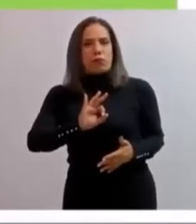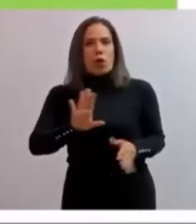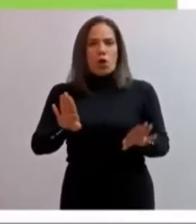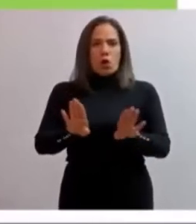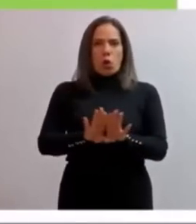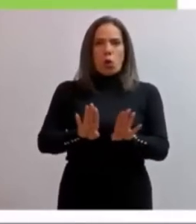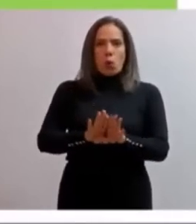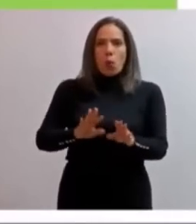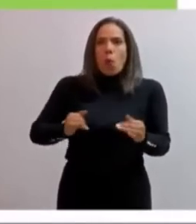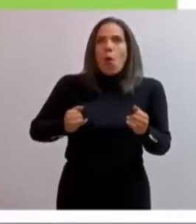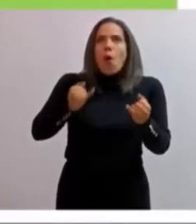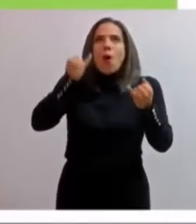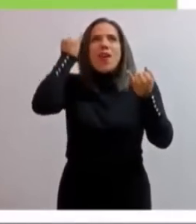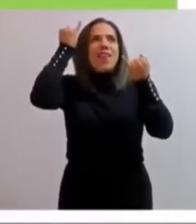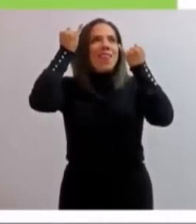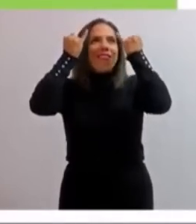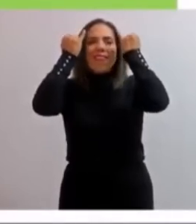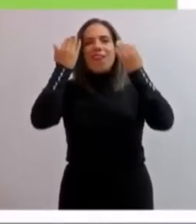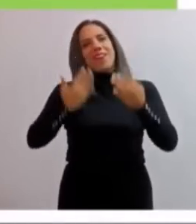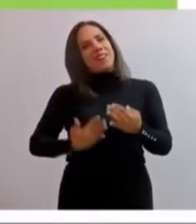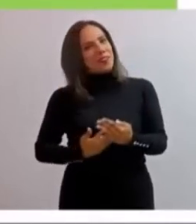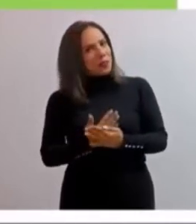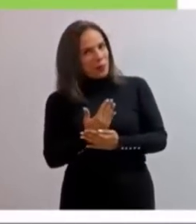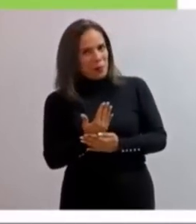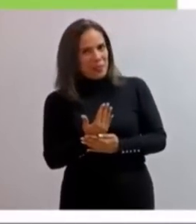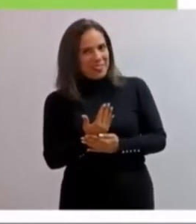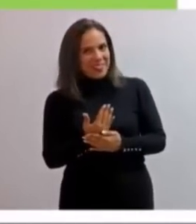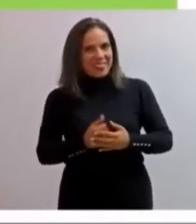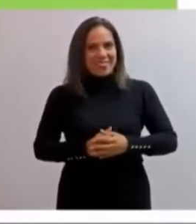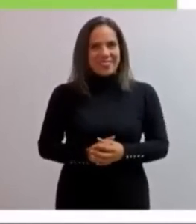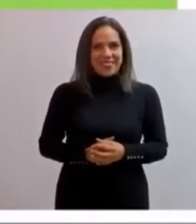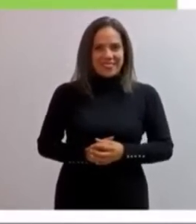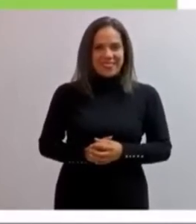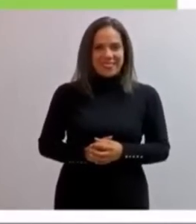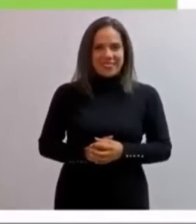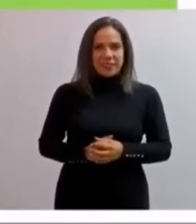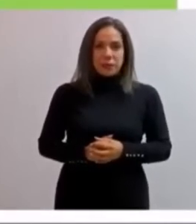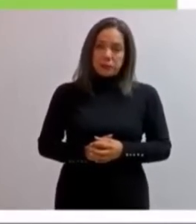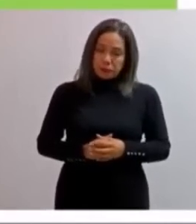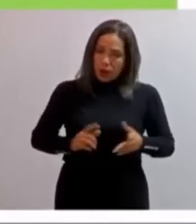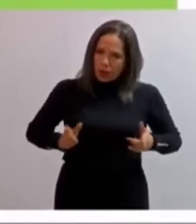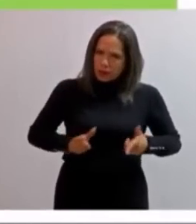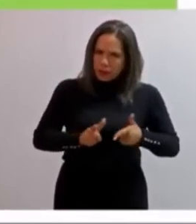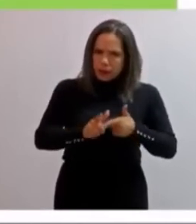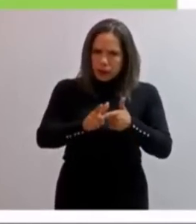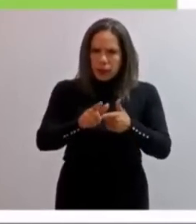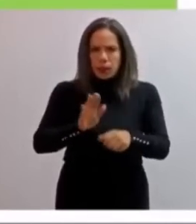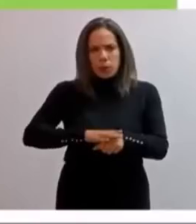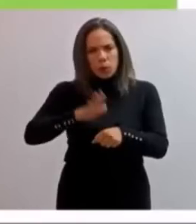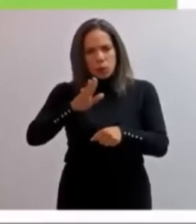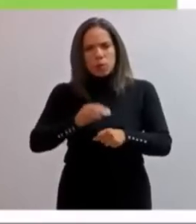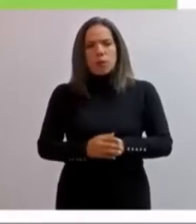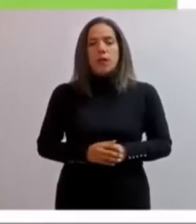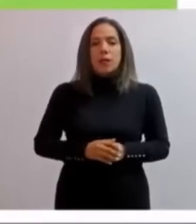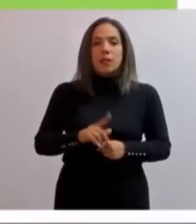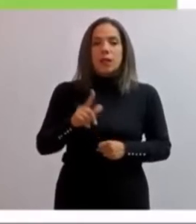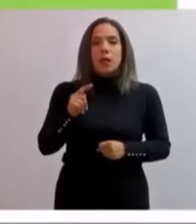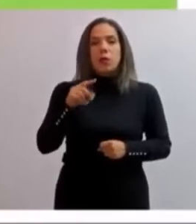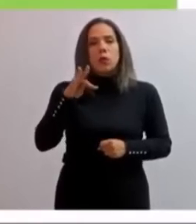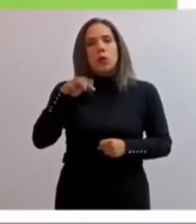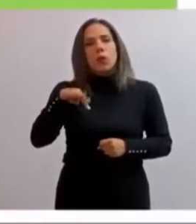para reinventarnos como docentes. Y siguiendo un poquito más adelante, dice, la